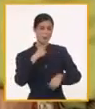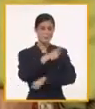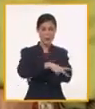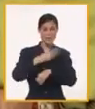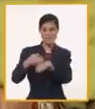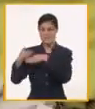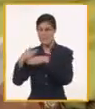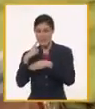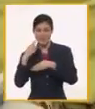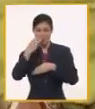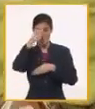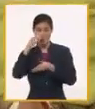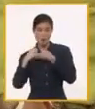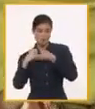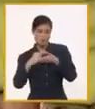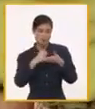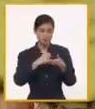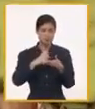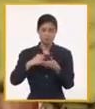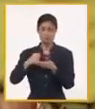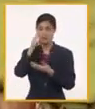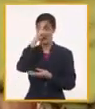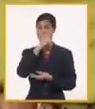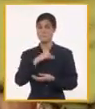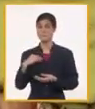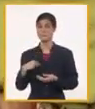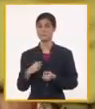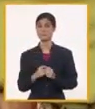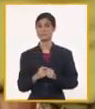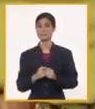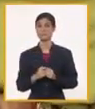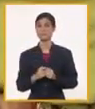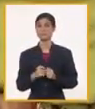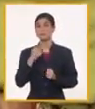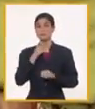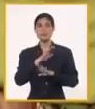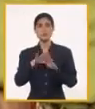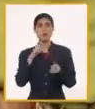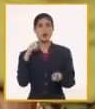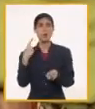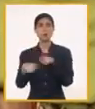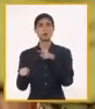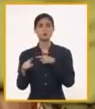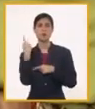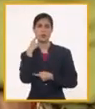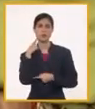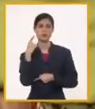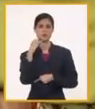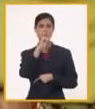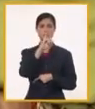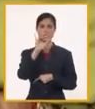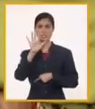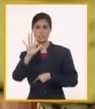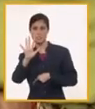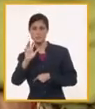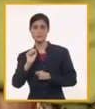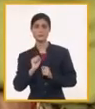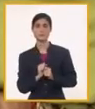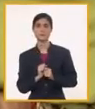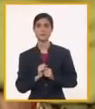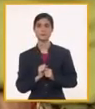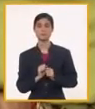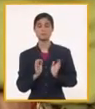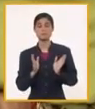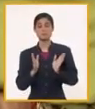Sí. Pero hay otra misión importante. En el año 65, usted va con